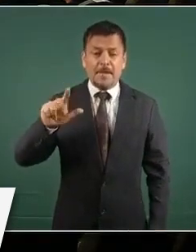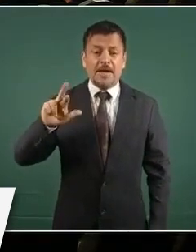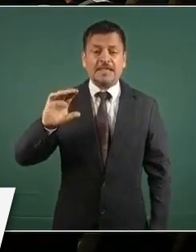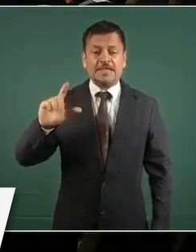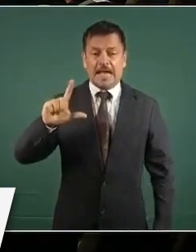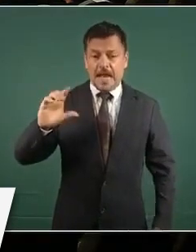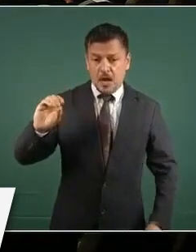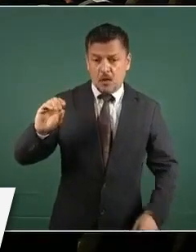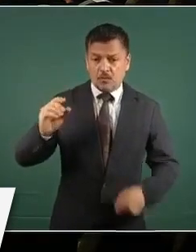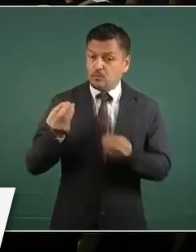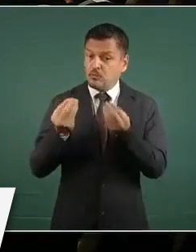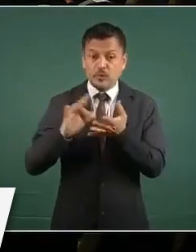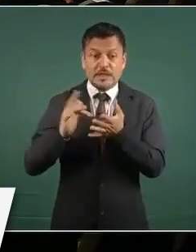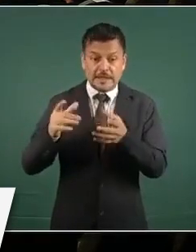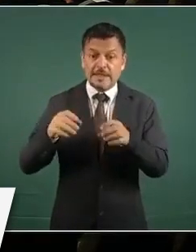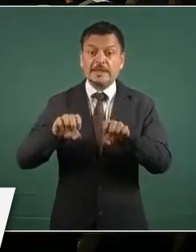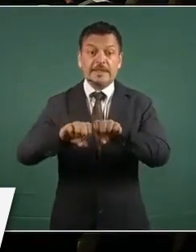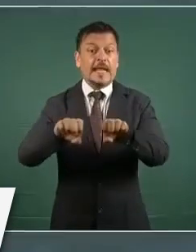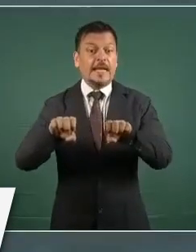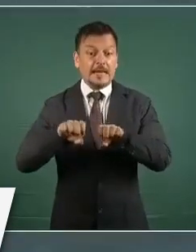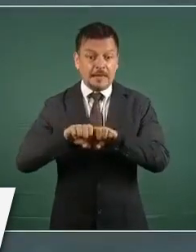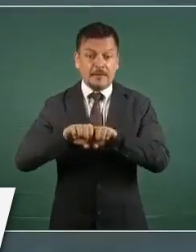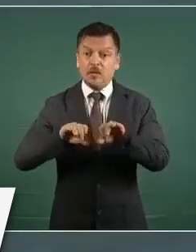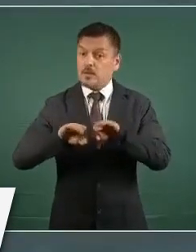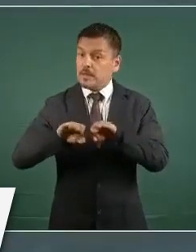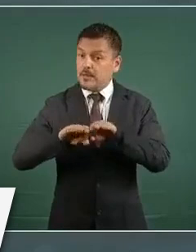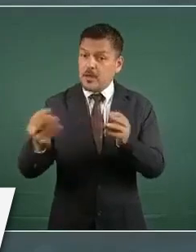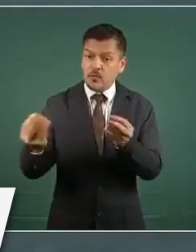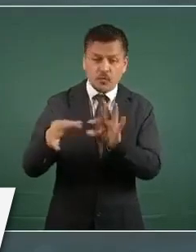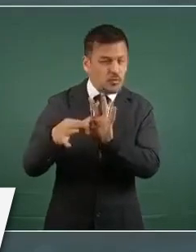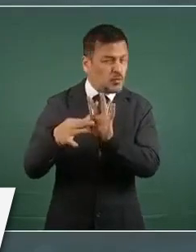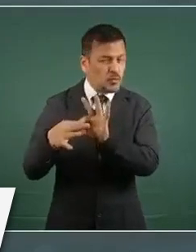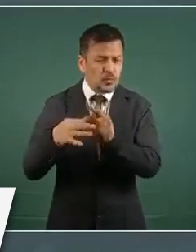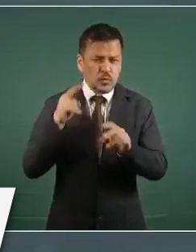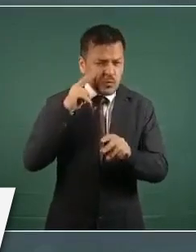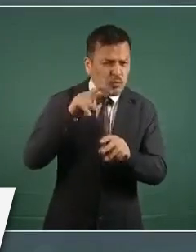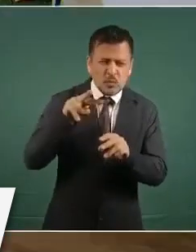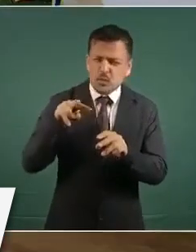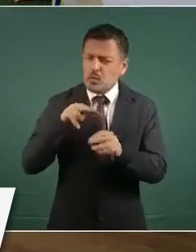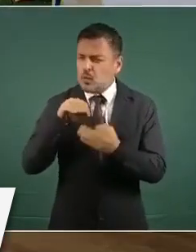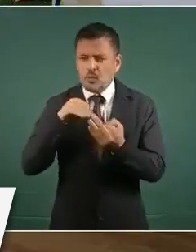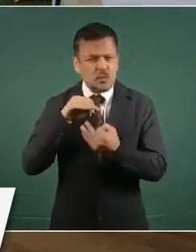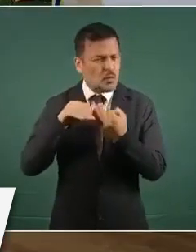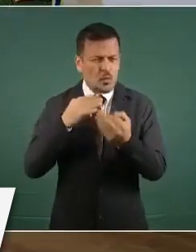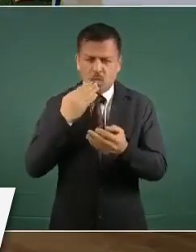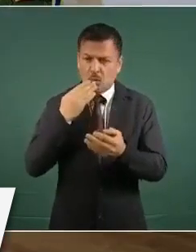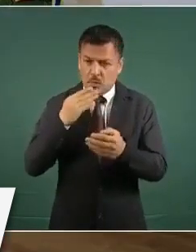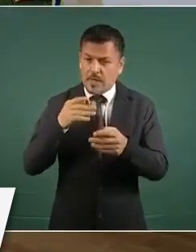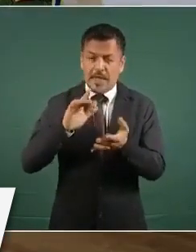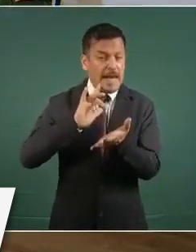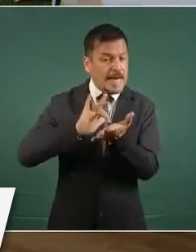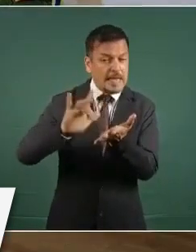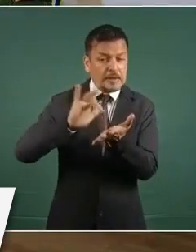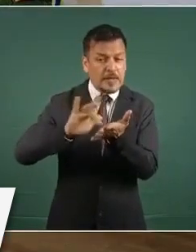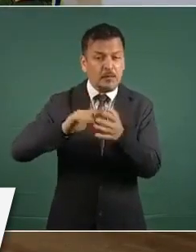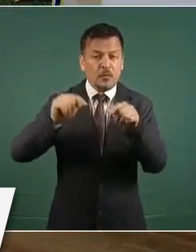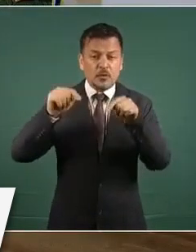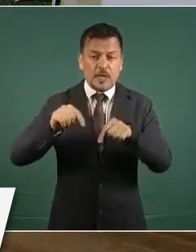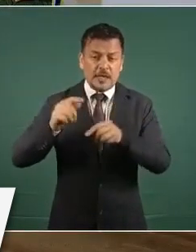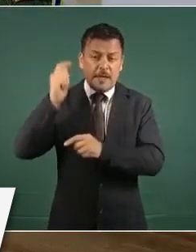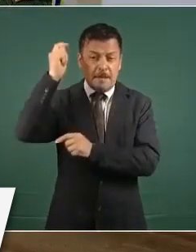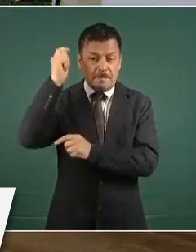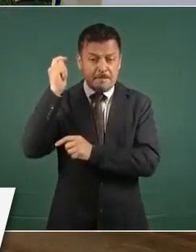trabajo que ha estado coordinando se para la información y para la verificación de los apoyos del gobierno federal aquí en la entidad